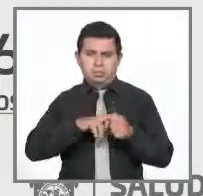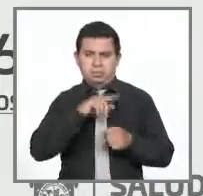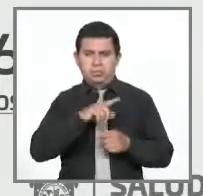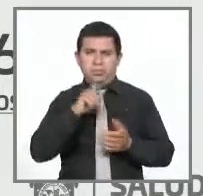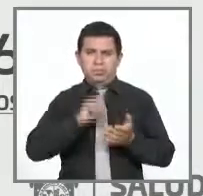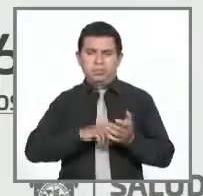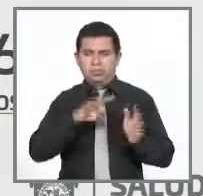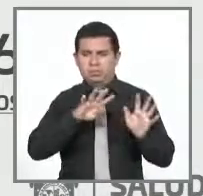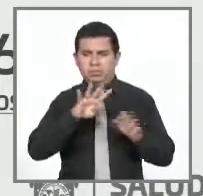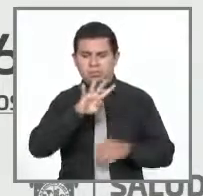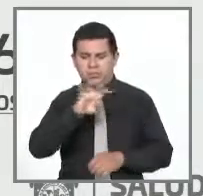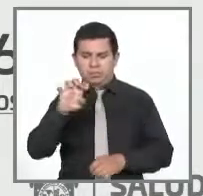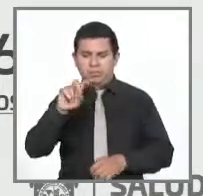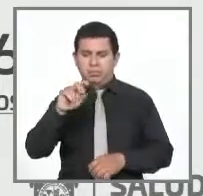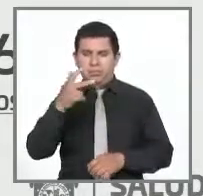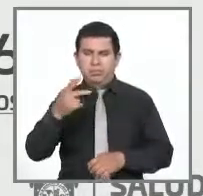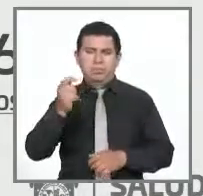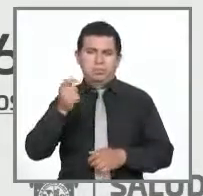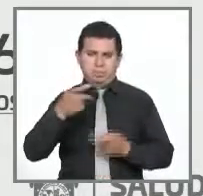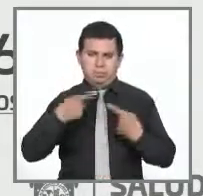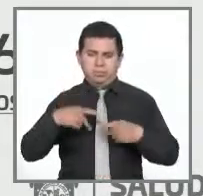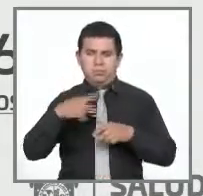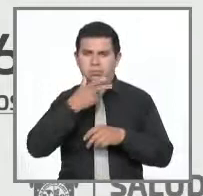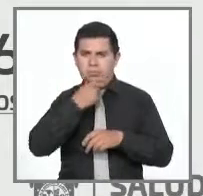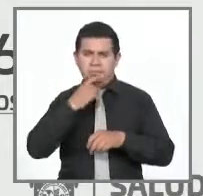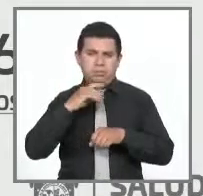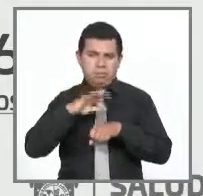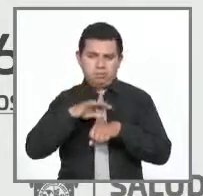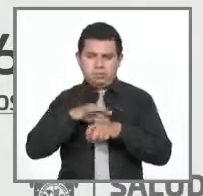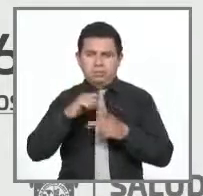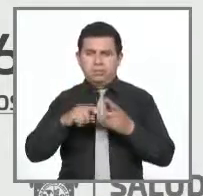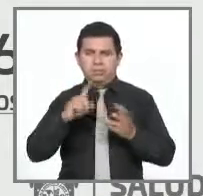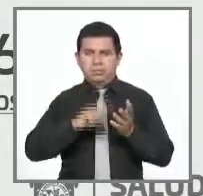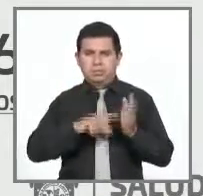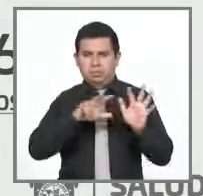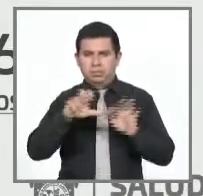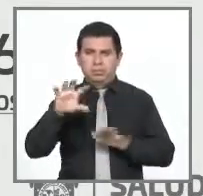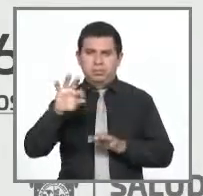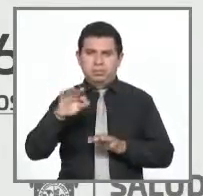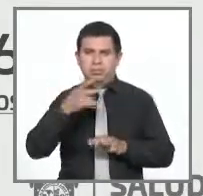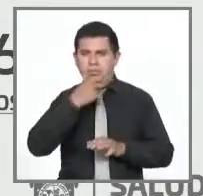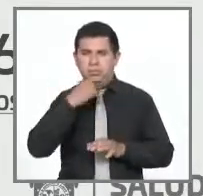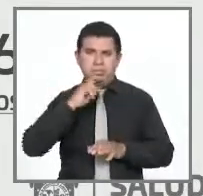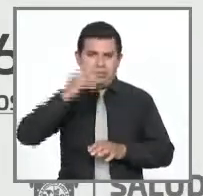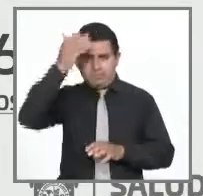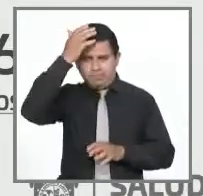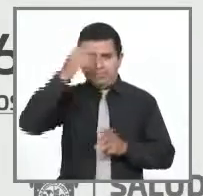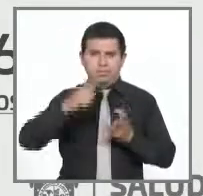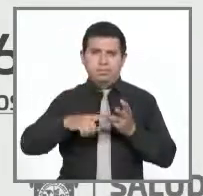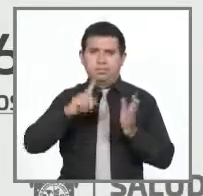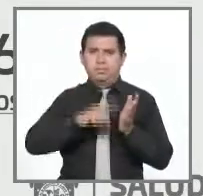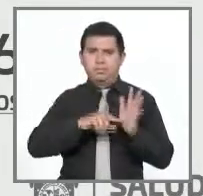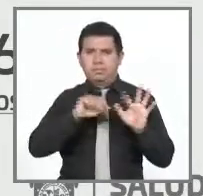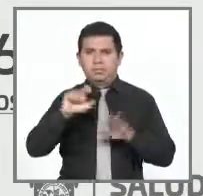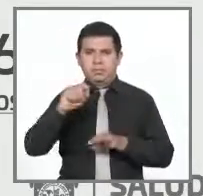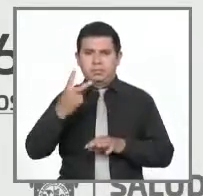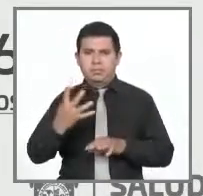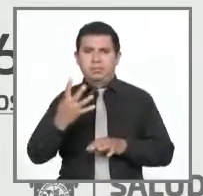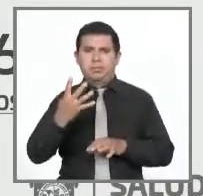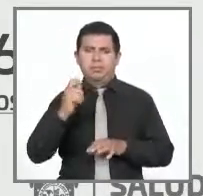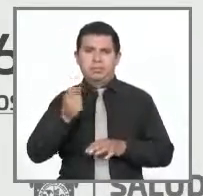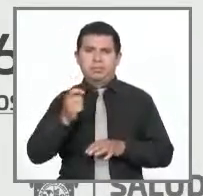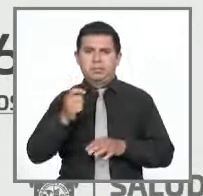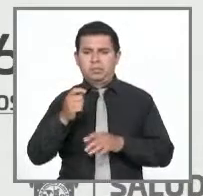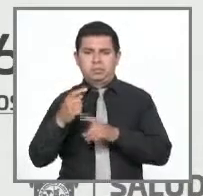438 personal médico 1840 de enfermería y 1.624